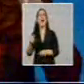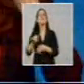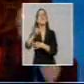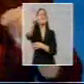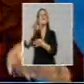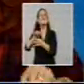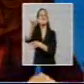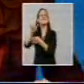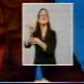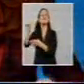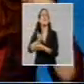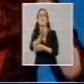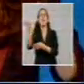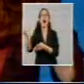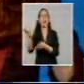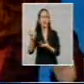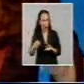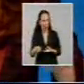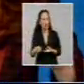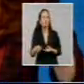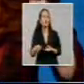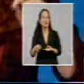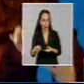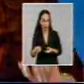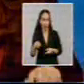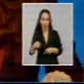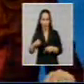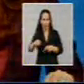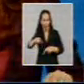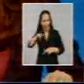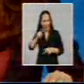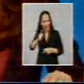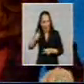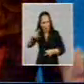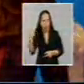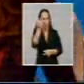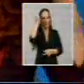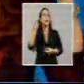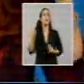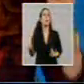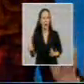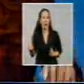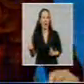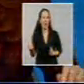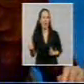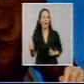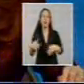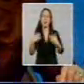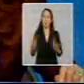en La Pampa con esta aerolínea recuperada? Por eso